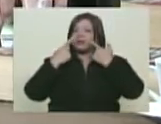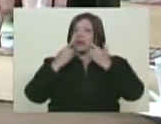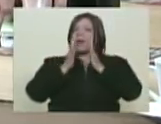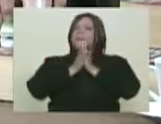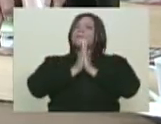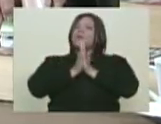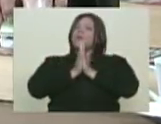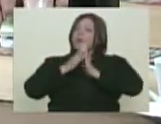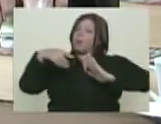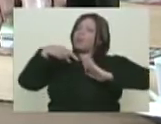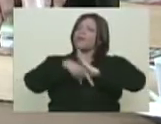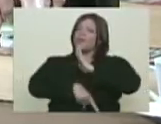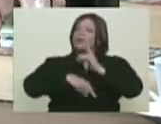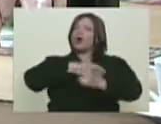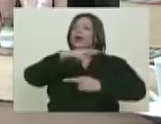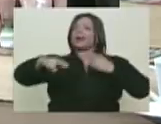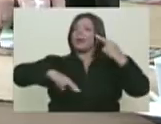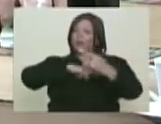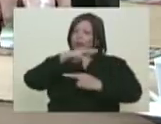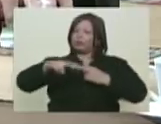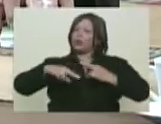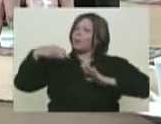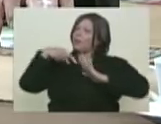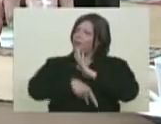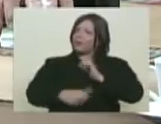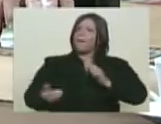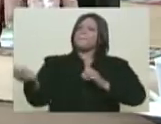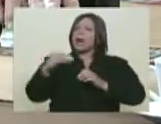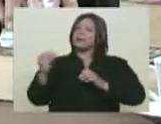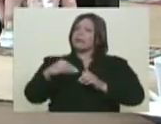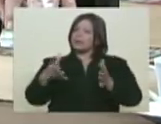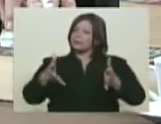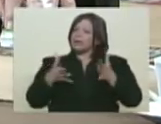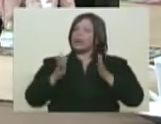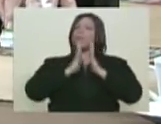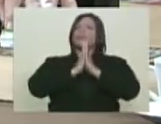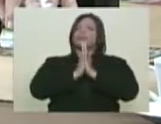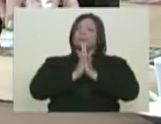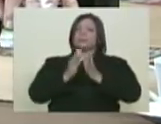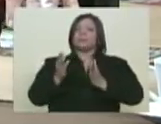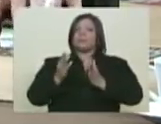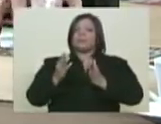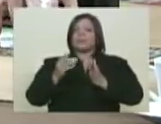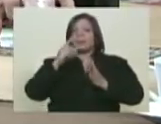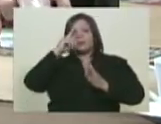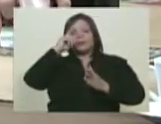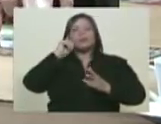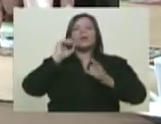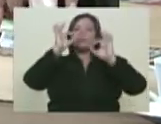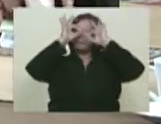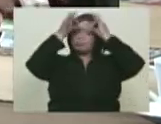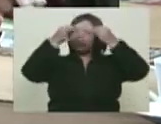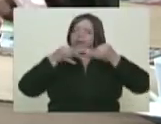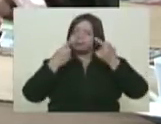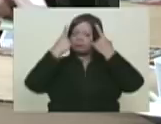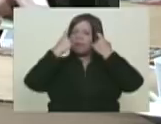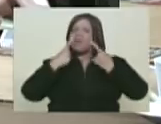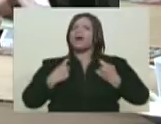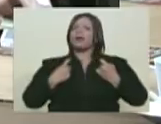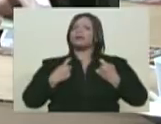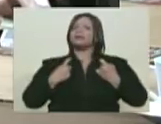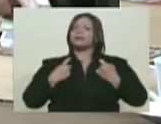que profundicen el proceso de la revolución bolivariana. Y háganlo críticamente, porque muchas